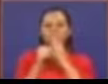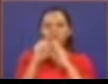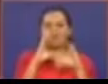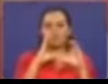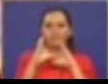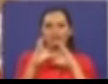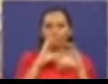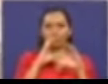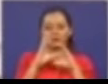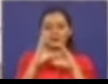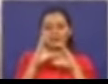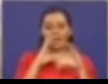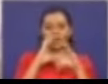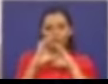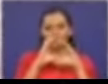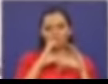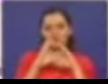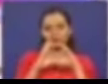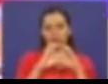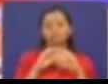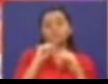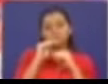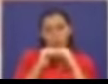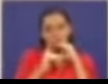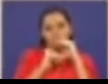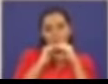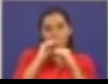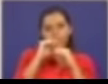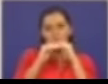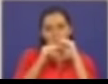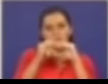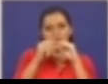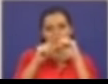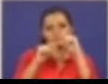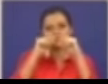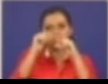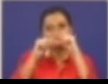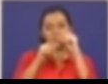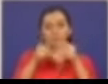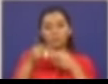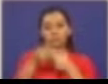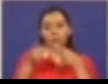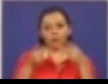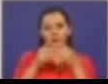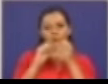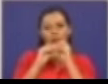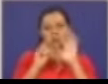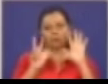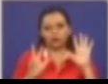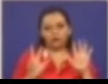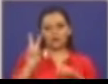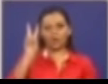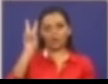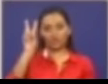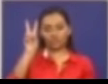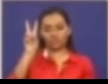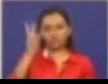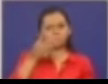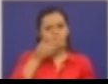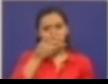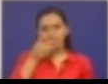de la Información. Y permanentemente hemos subido y estamos en el puesto 82, el mejor de la historia, pero